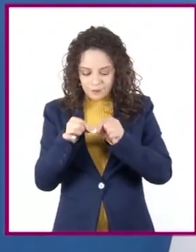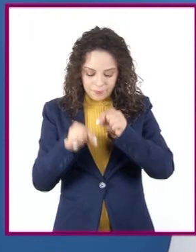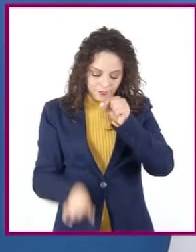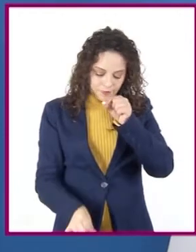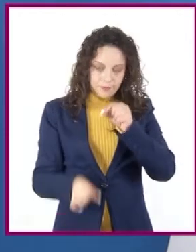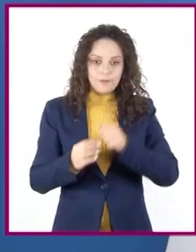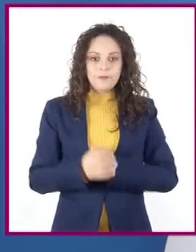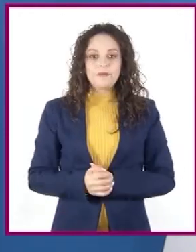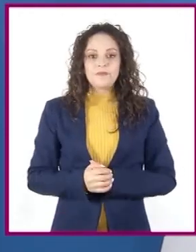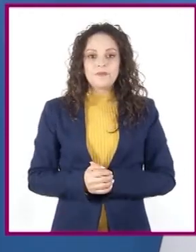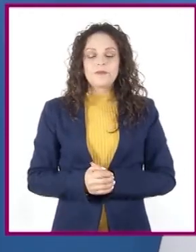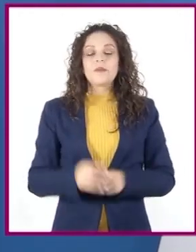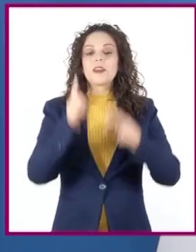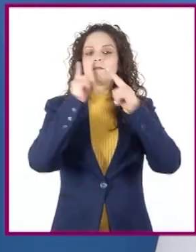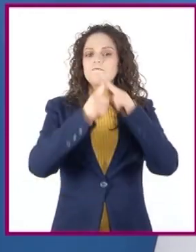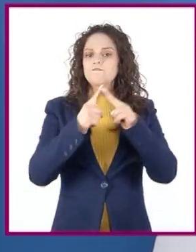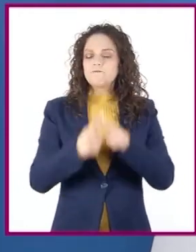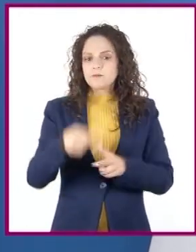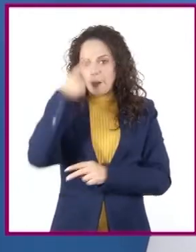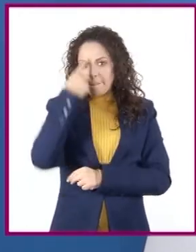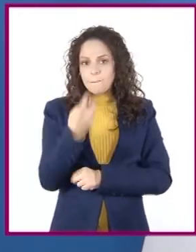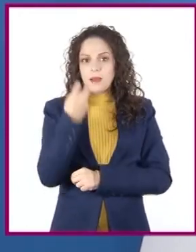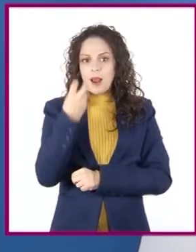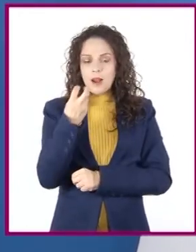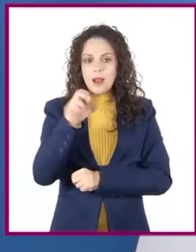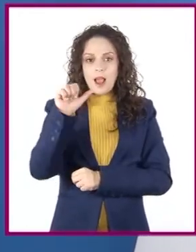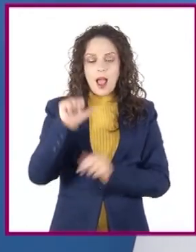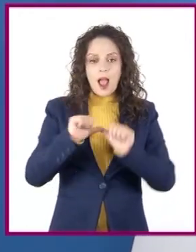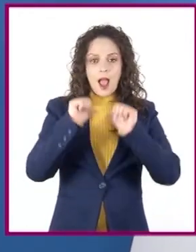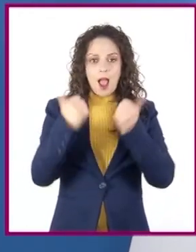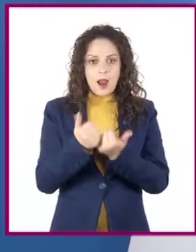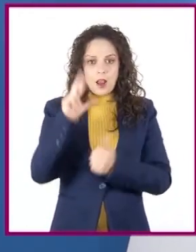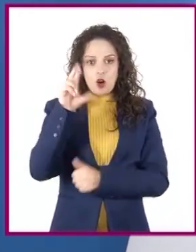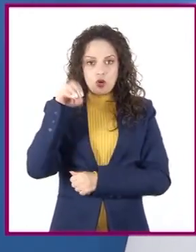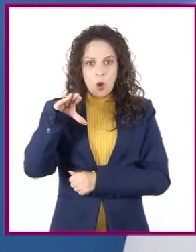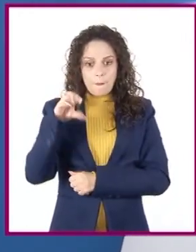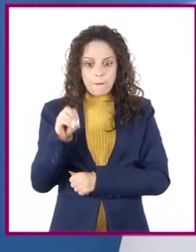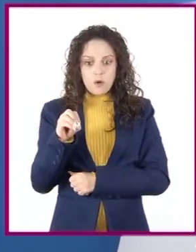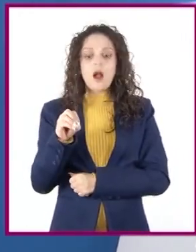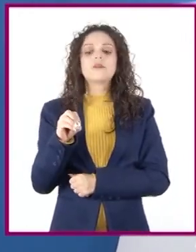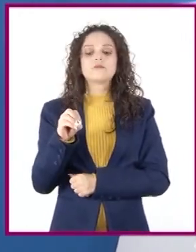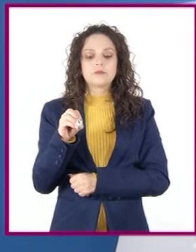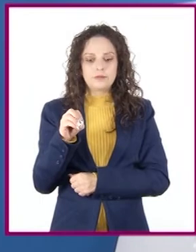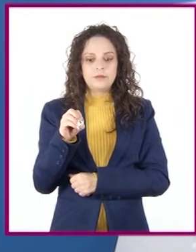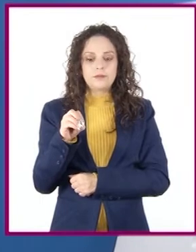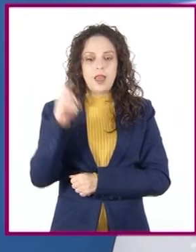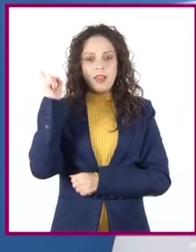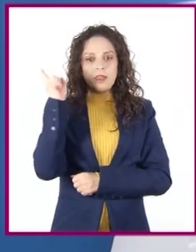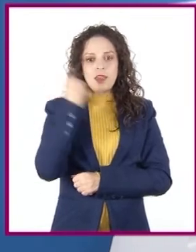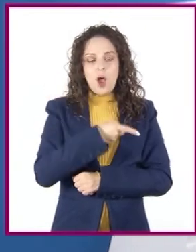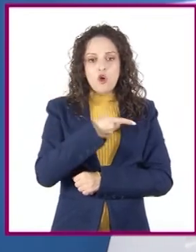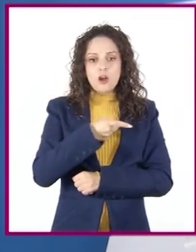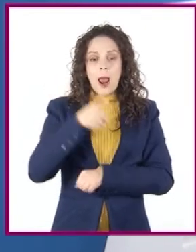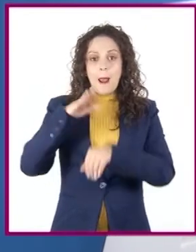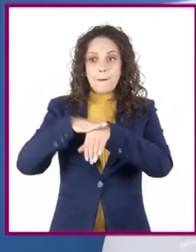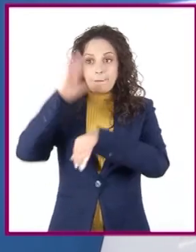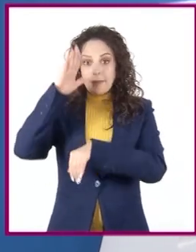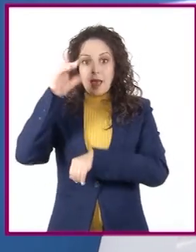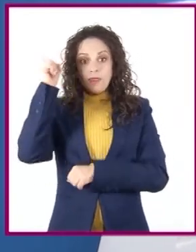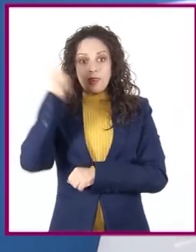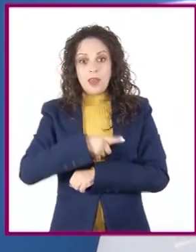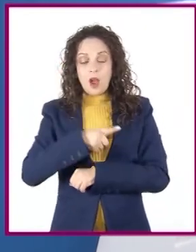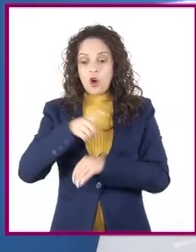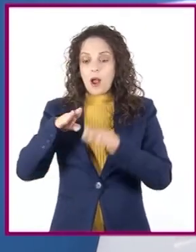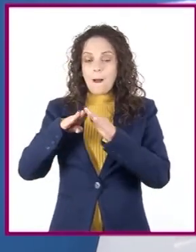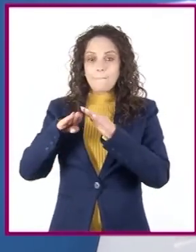La fórmula para calcular el área de un rombo es igual a diagonal mayor por diagonal menor entre 2. Así que voy a tomar